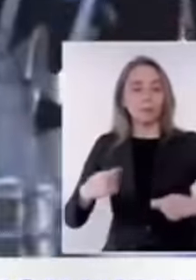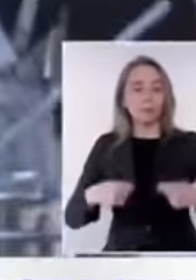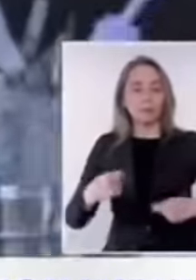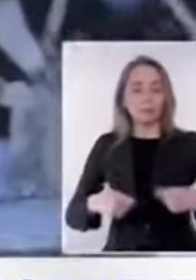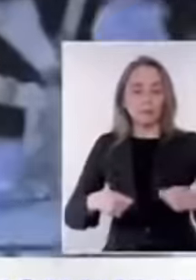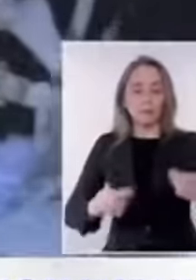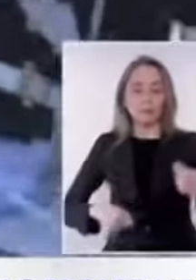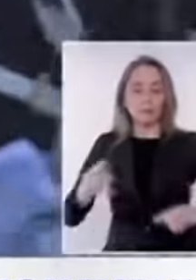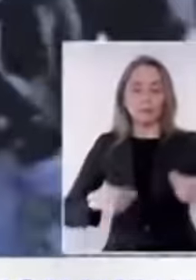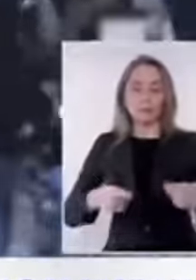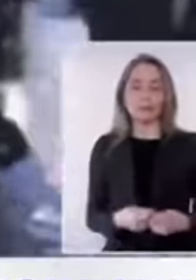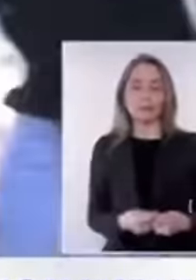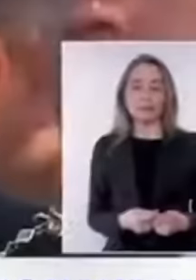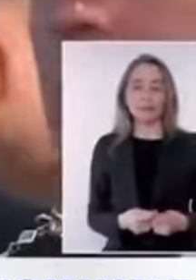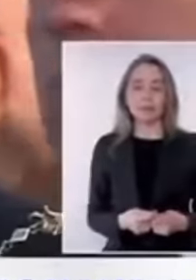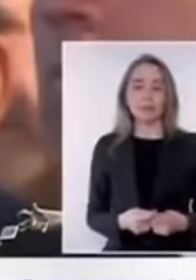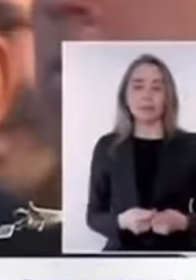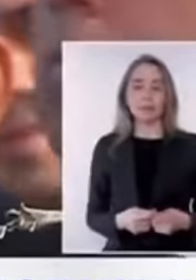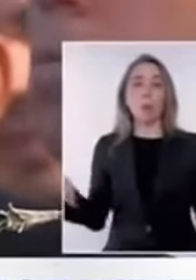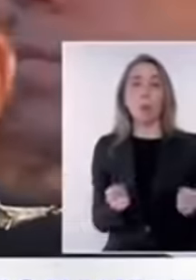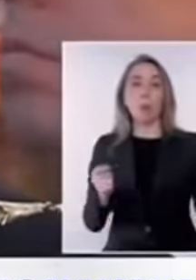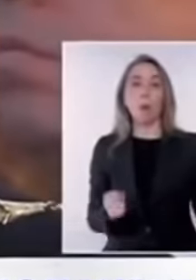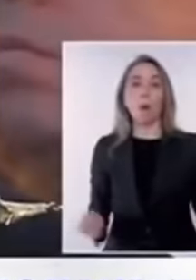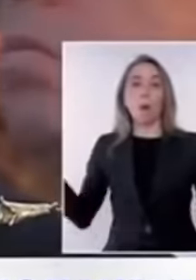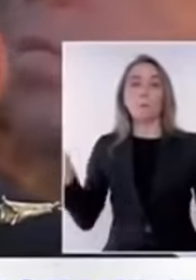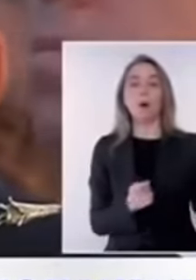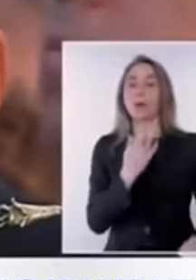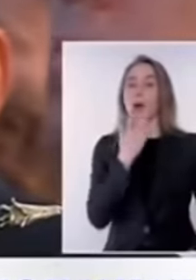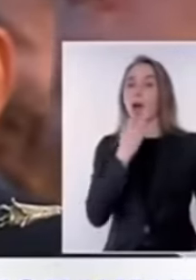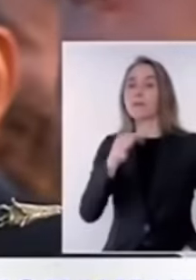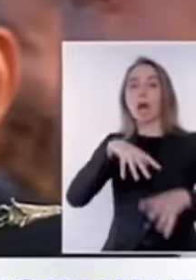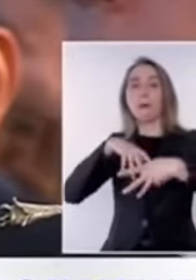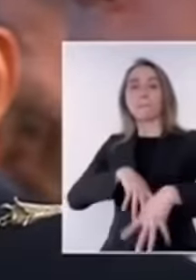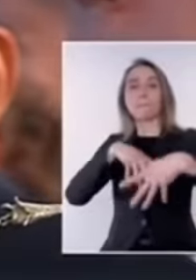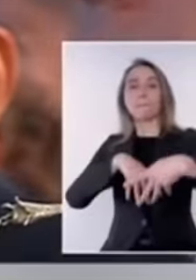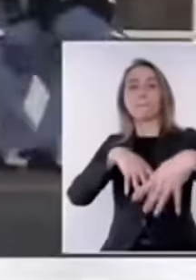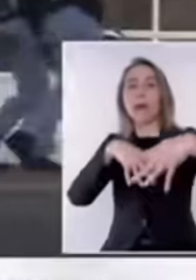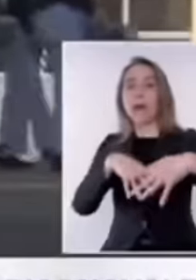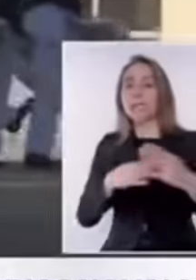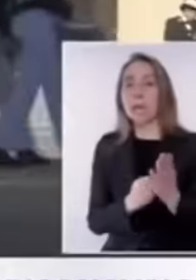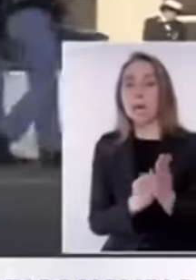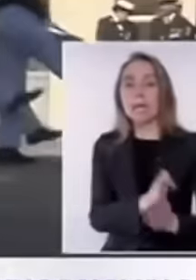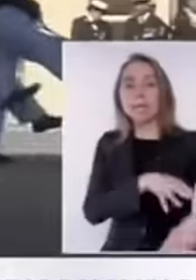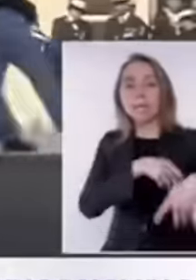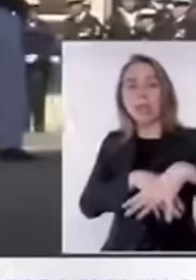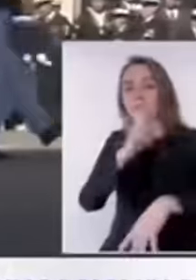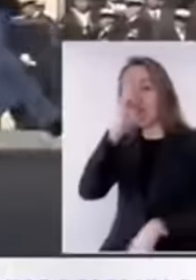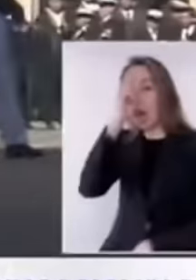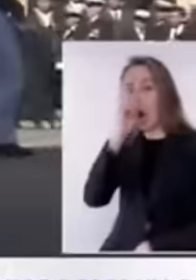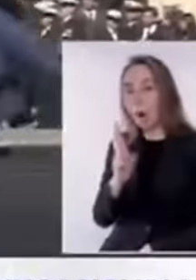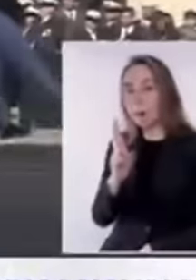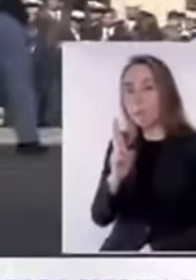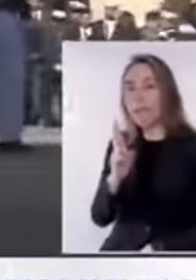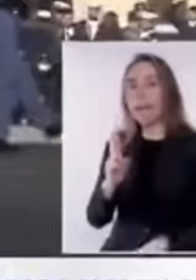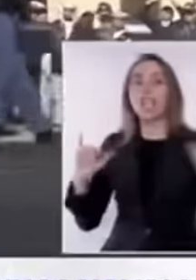Me gusta porque paso firme. La media vuelta bien dada. Inicia el desfile en homenaje a